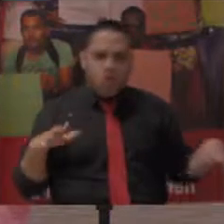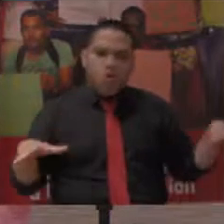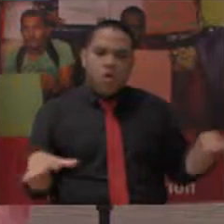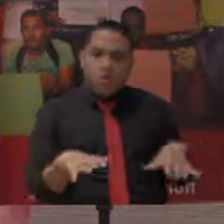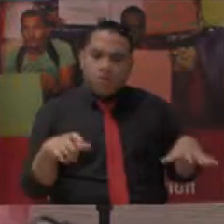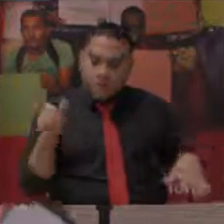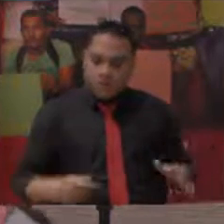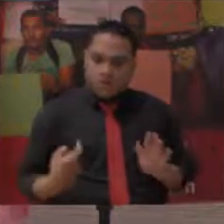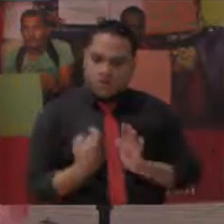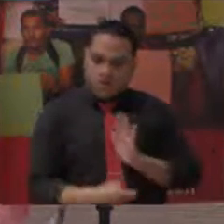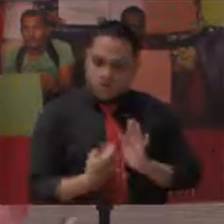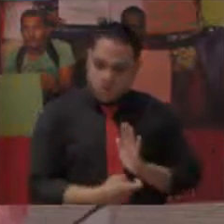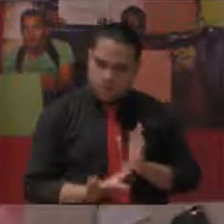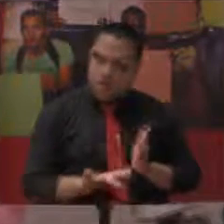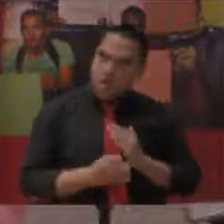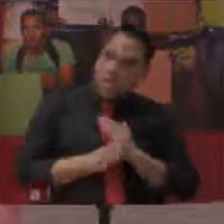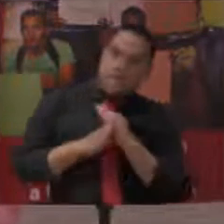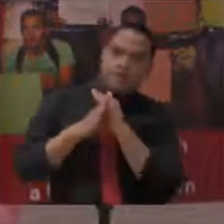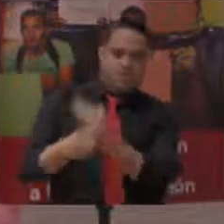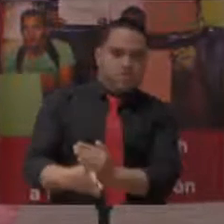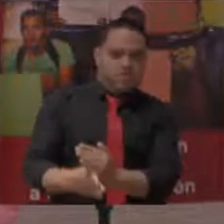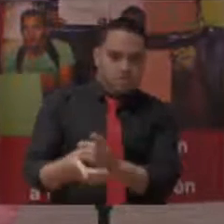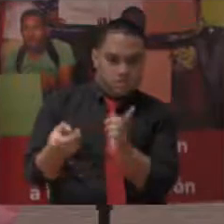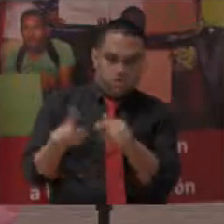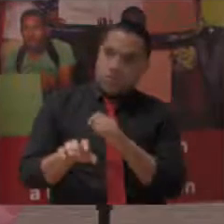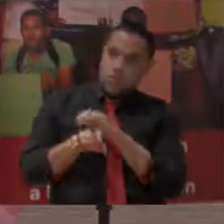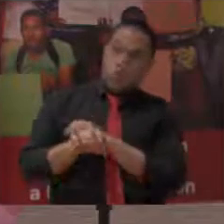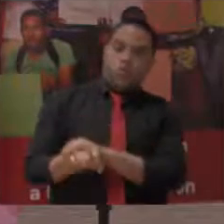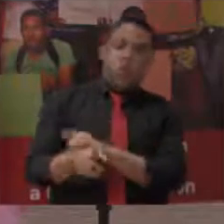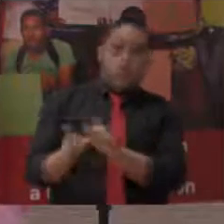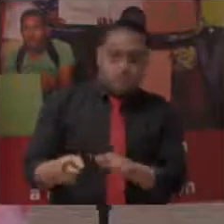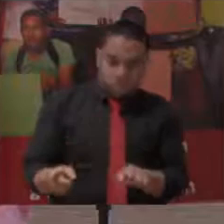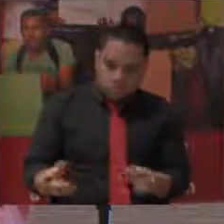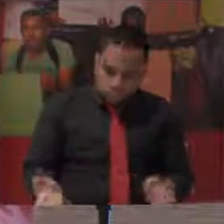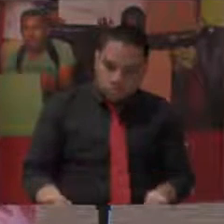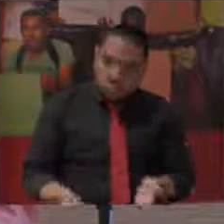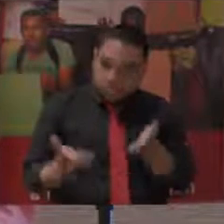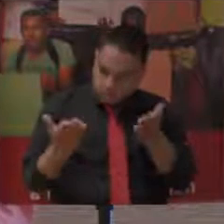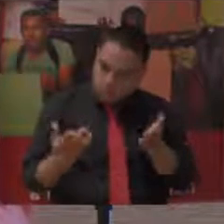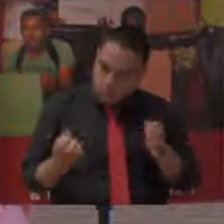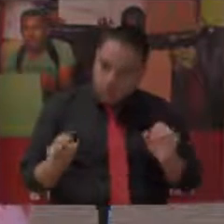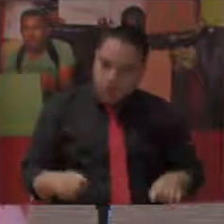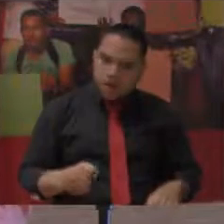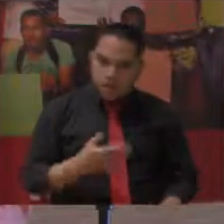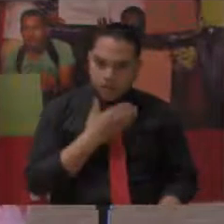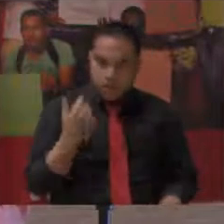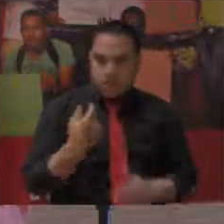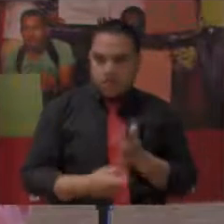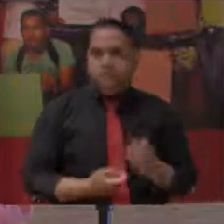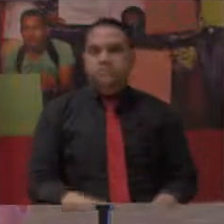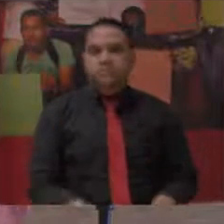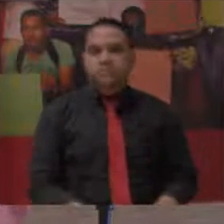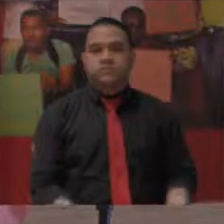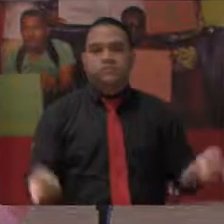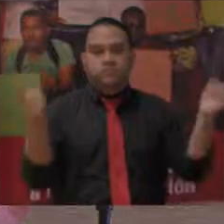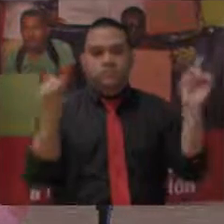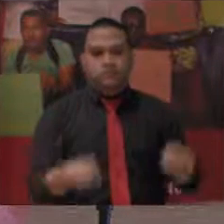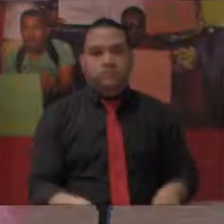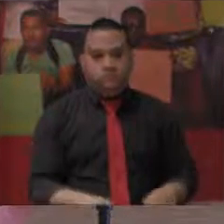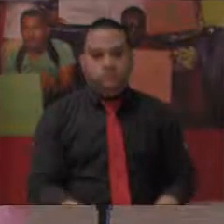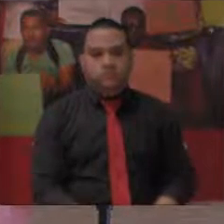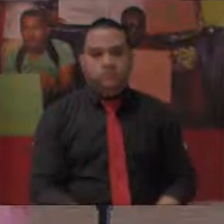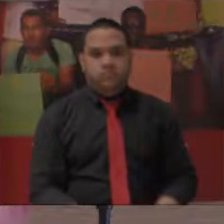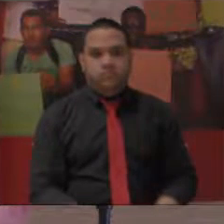correctivas, acciones preventivas y oportunidades de mejora. Como producto también de esta evaluación